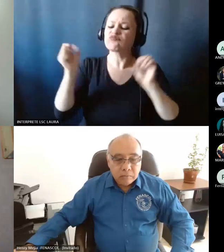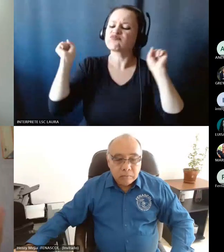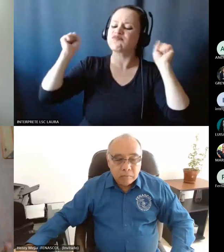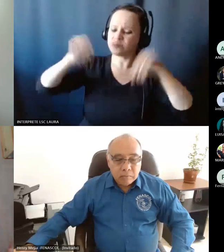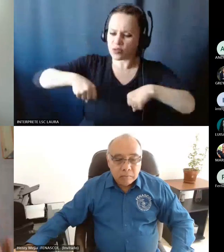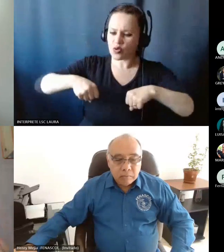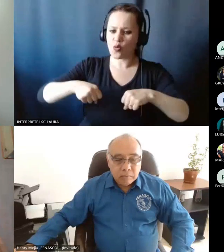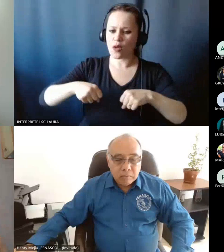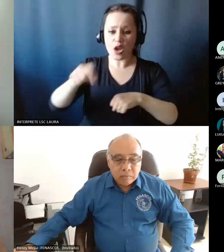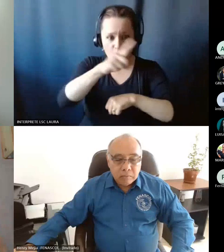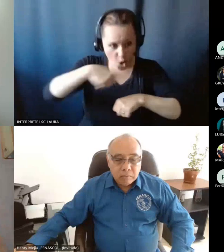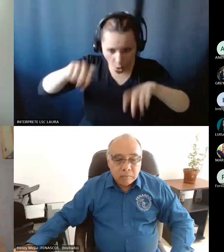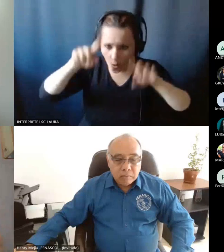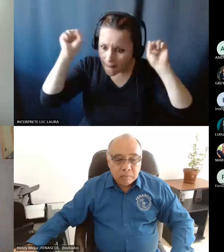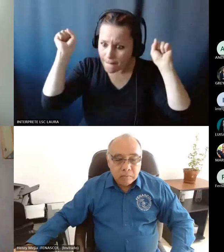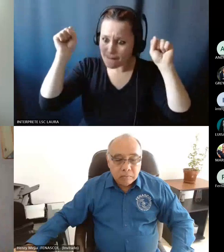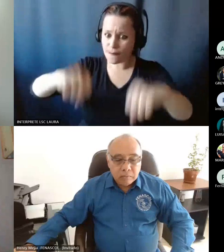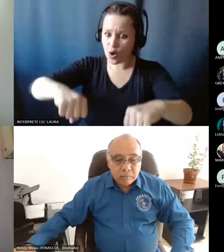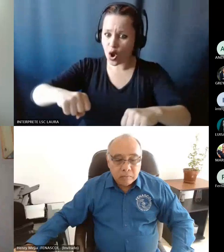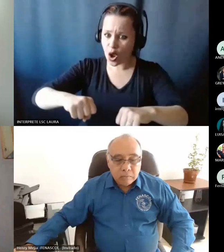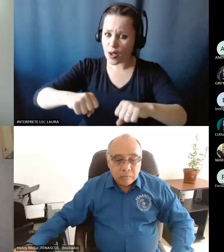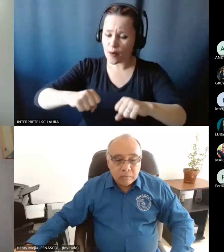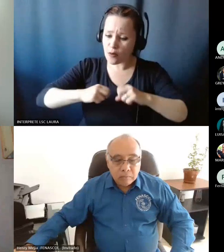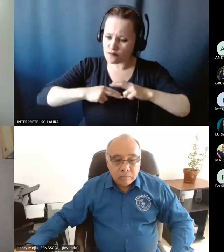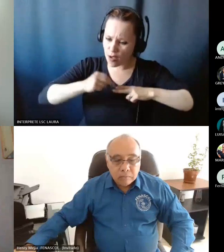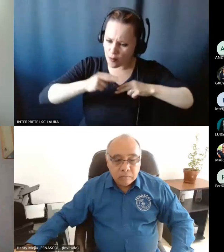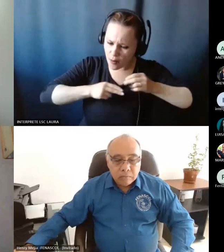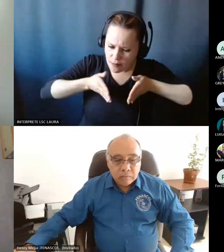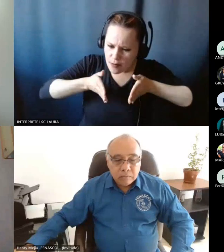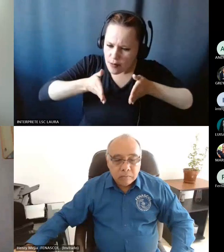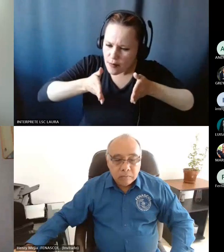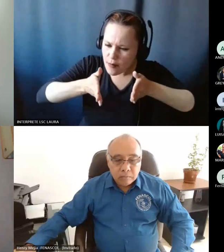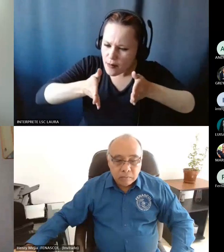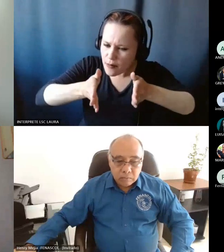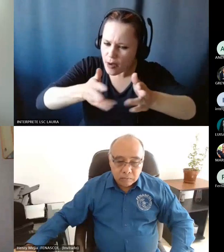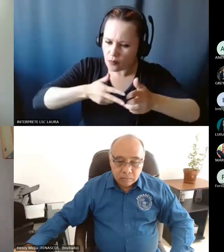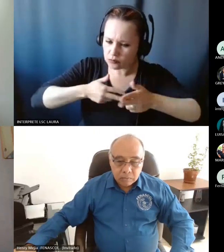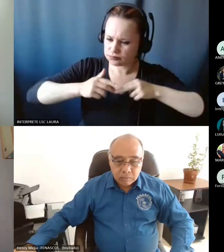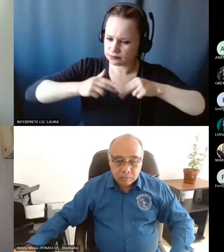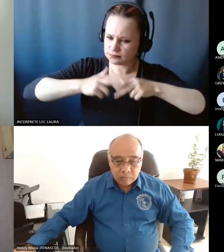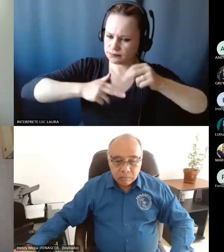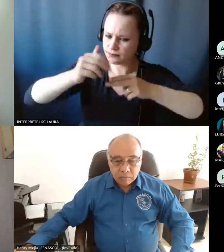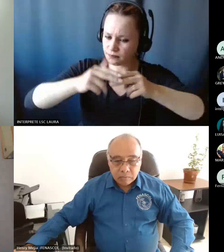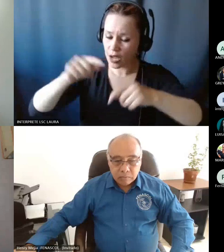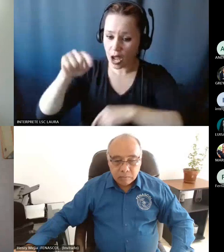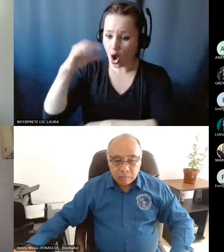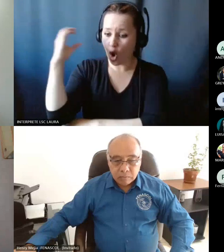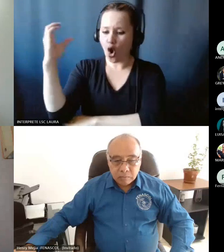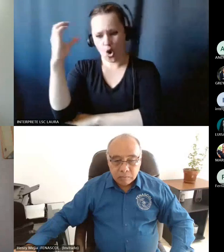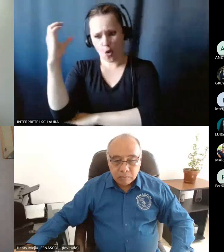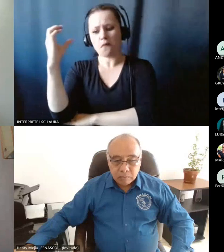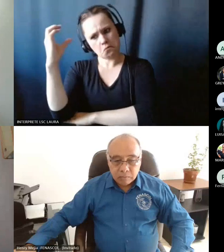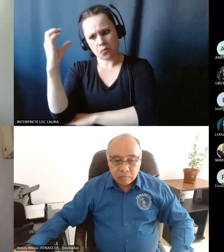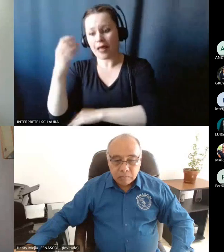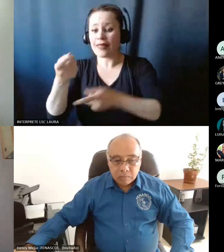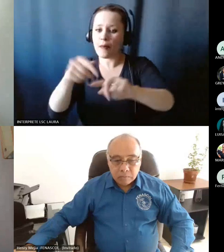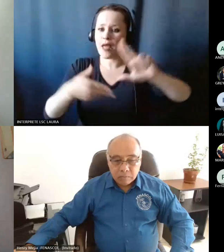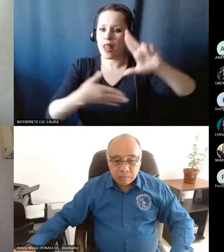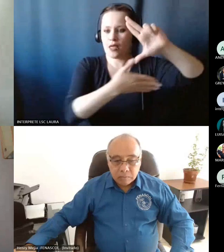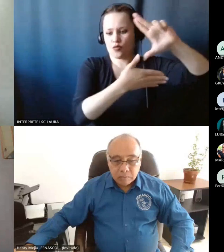podemos ser parte de la construcción del camino de inclusión no solo en Colombia sino en Latinoamérica y